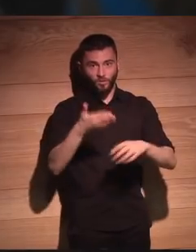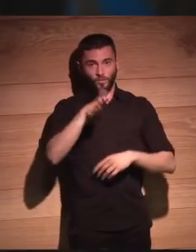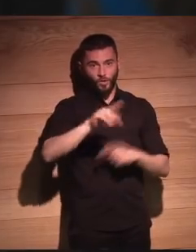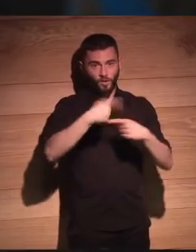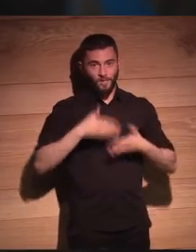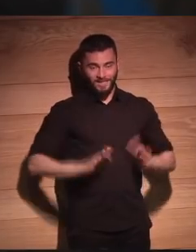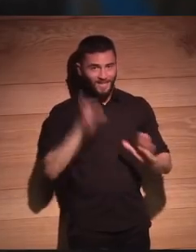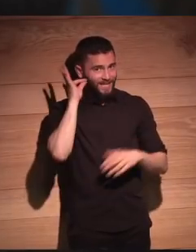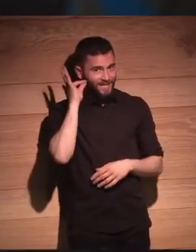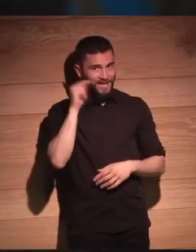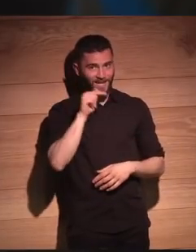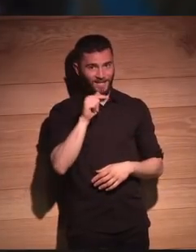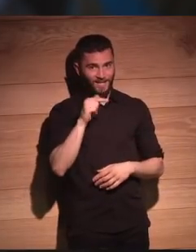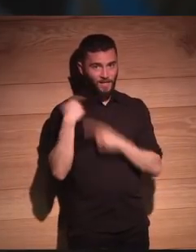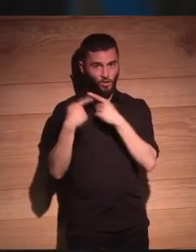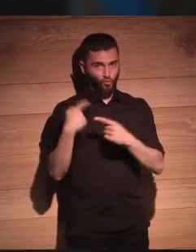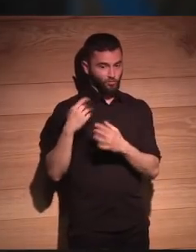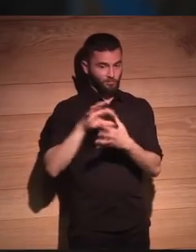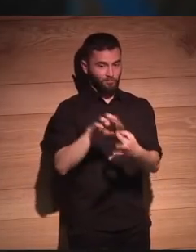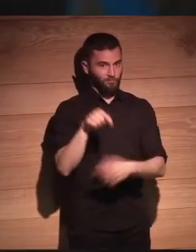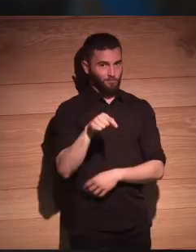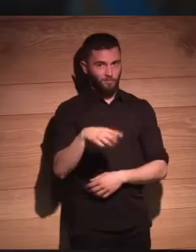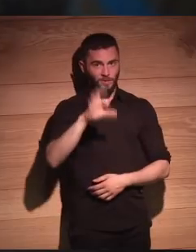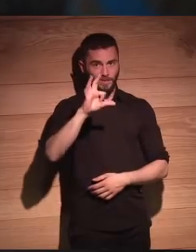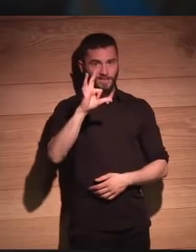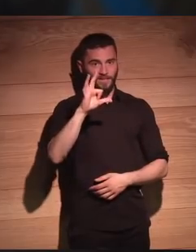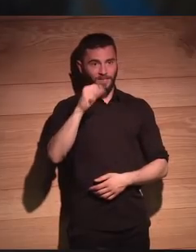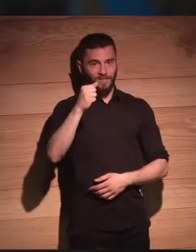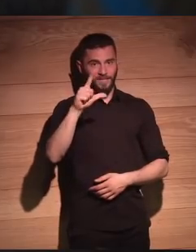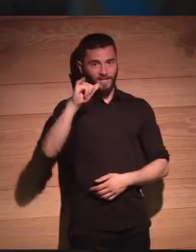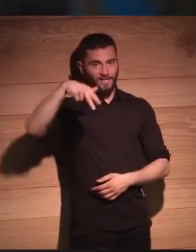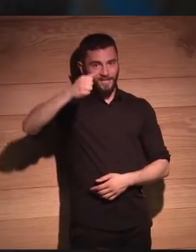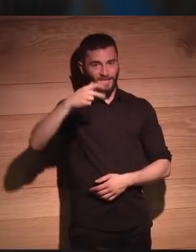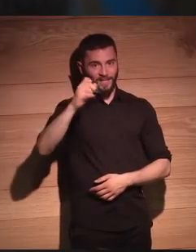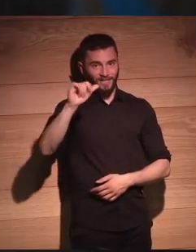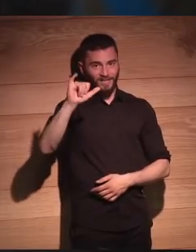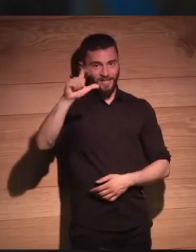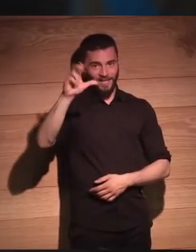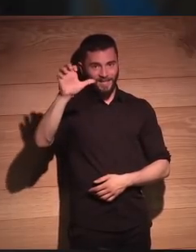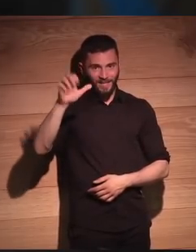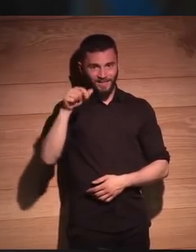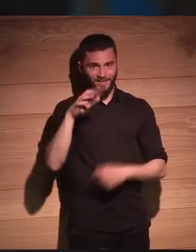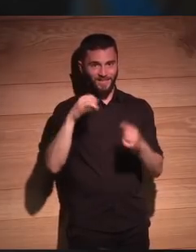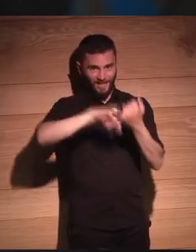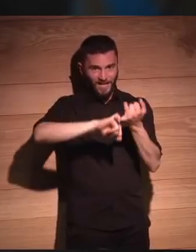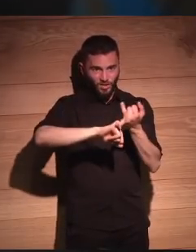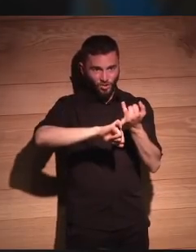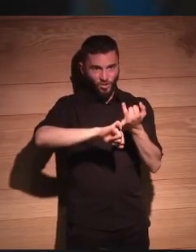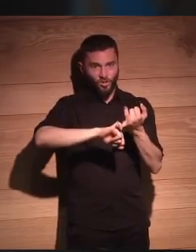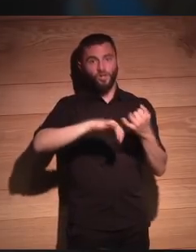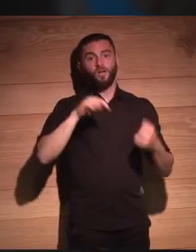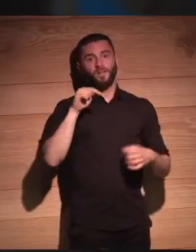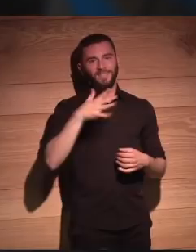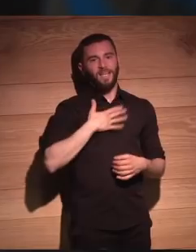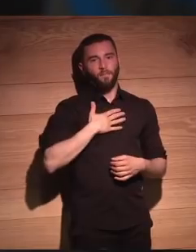que es la que se convierte en su sucesora, se casó con Selina Kyle, y ese Batman sí se acercaba